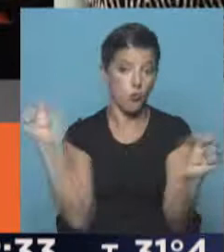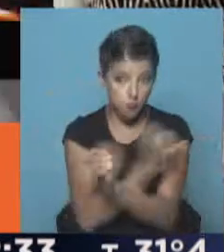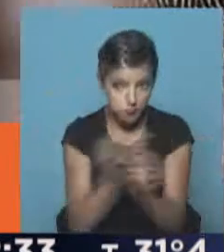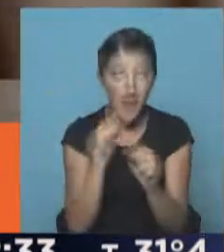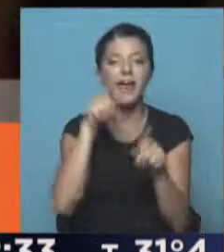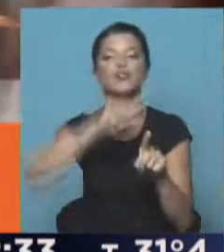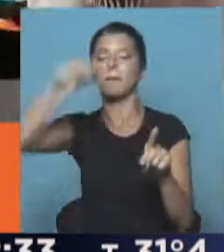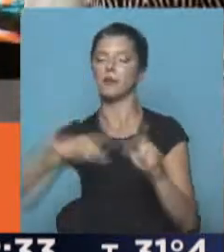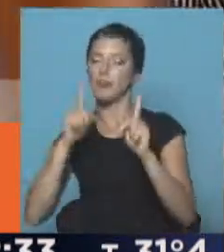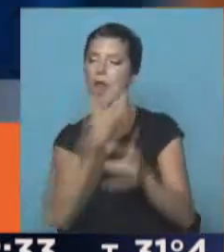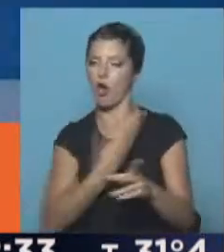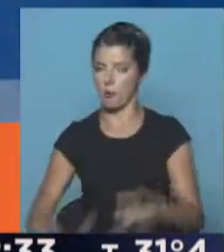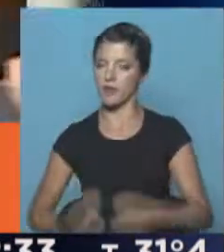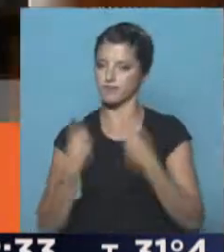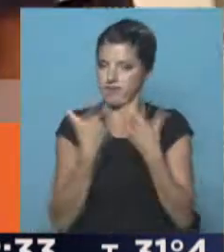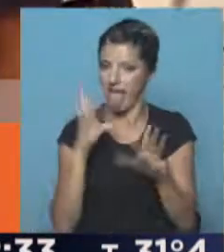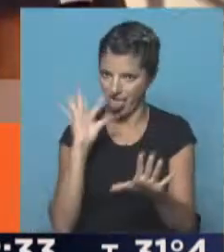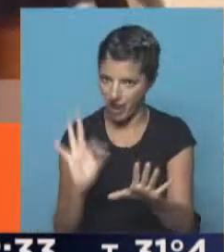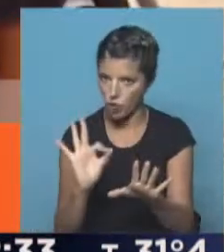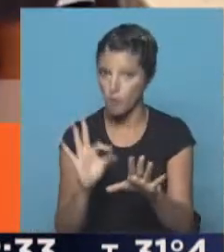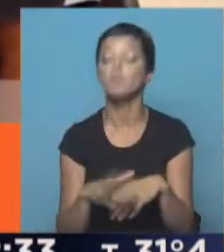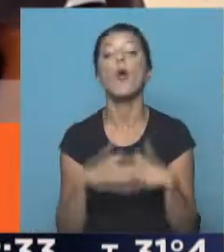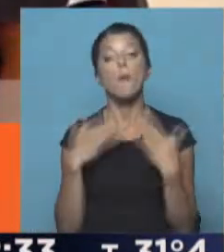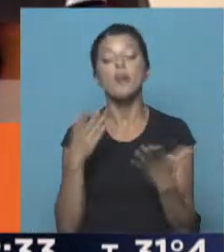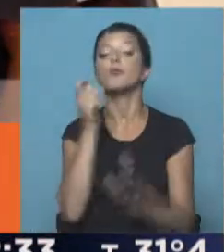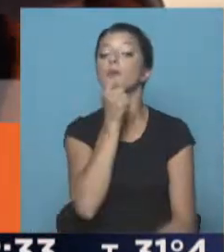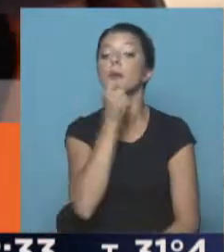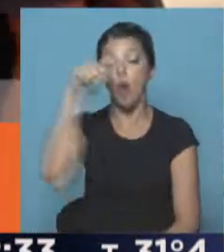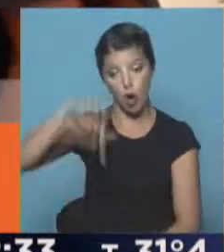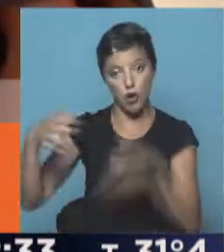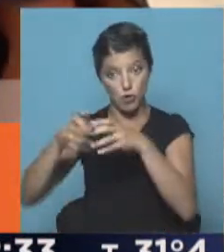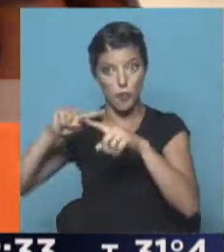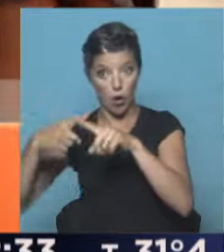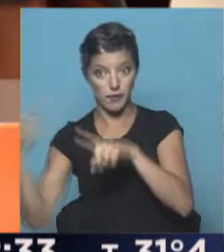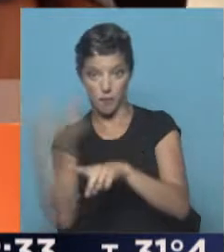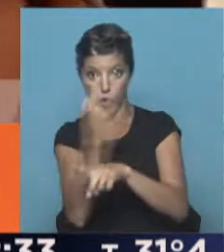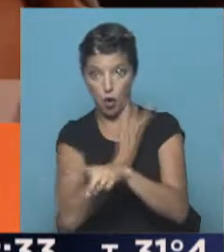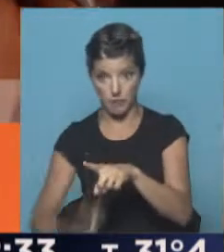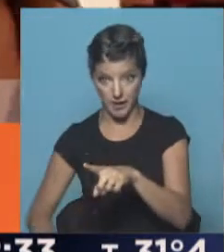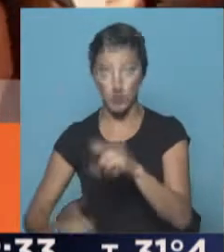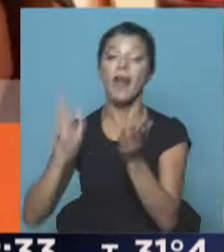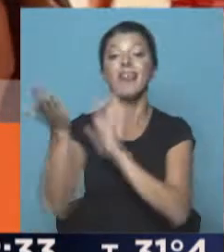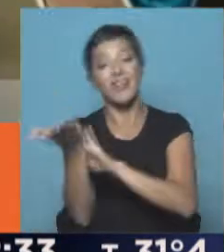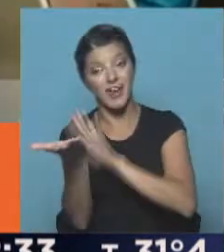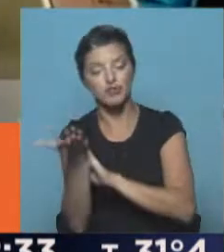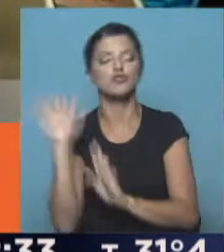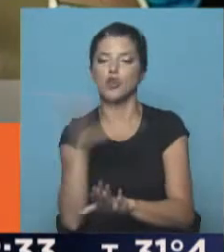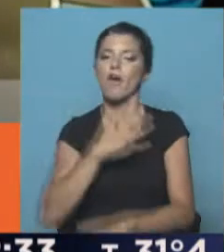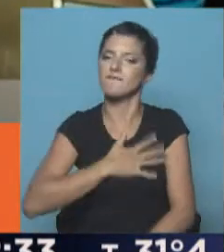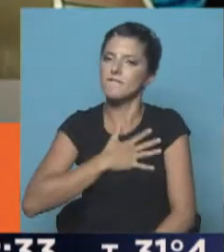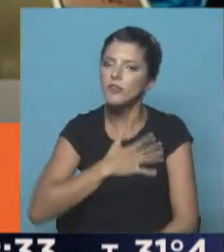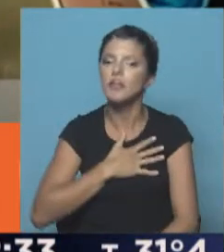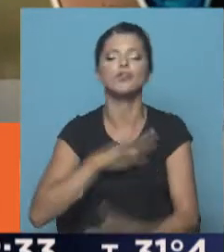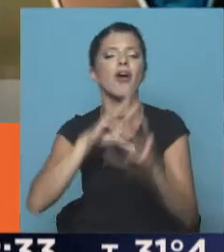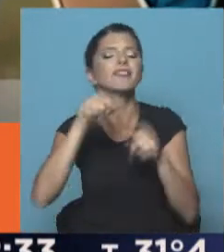gobierno tanto es así que los miembros de la oposición derechista celebraron el fin de la discriminación a los